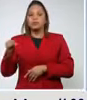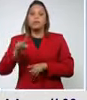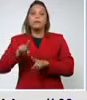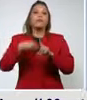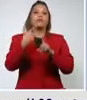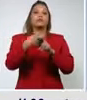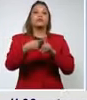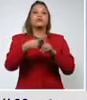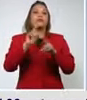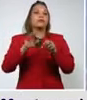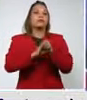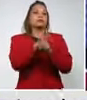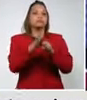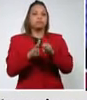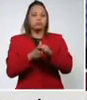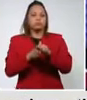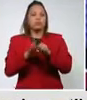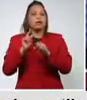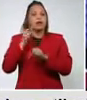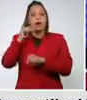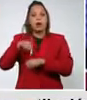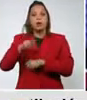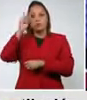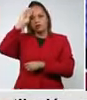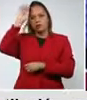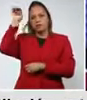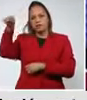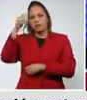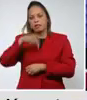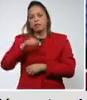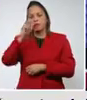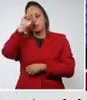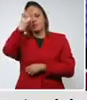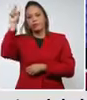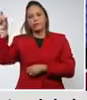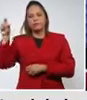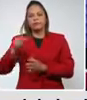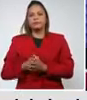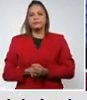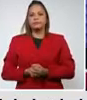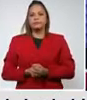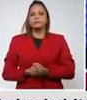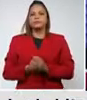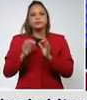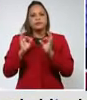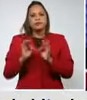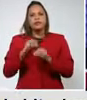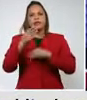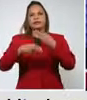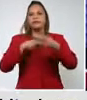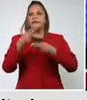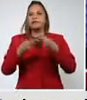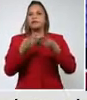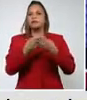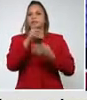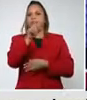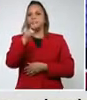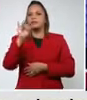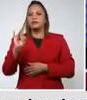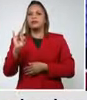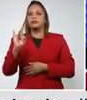positivas a la COVID que se encuentran ingresados en nuestros hospitales. Se procesaron